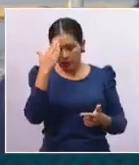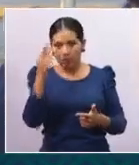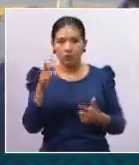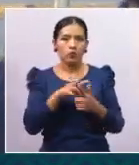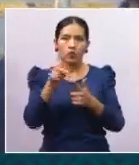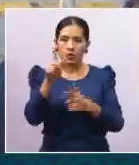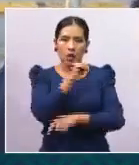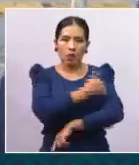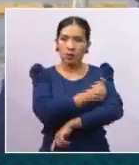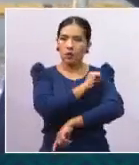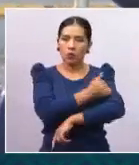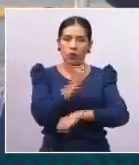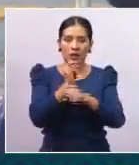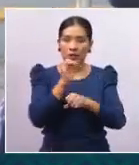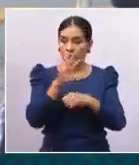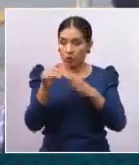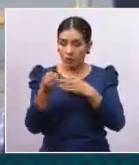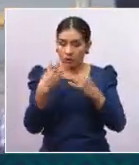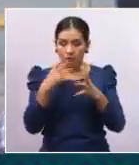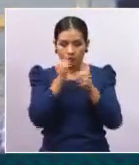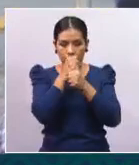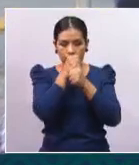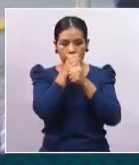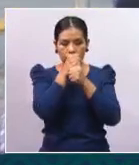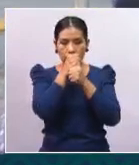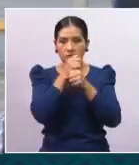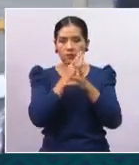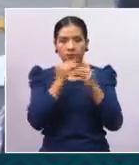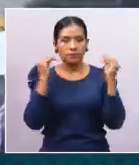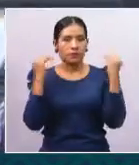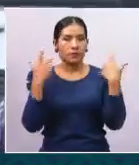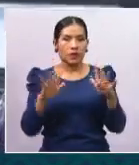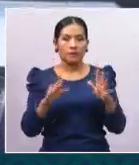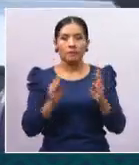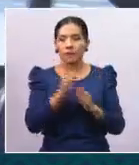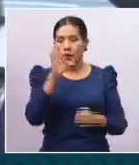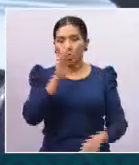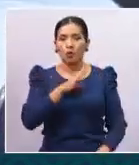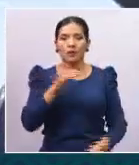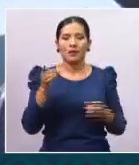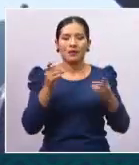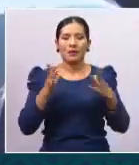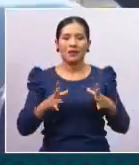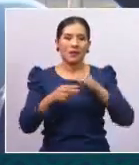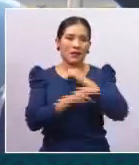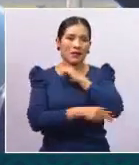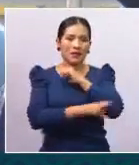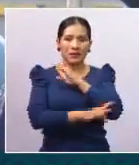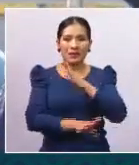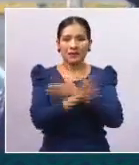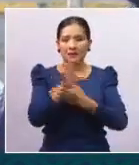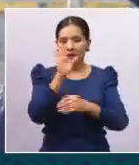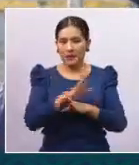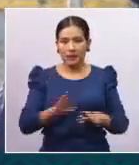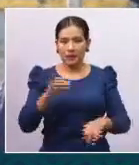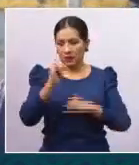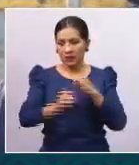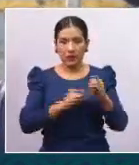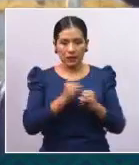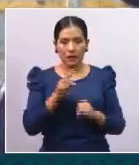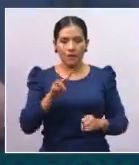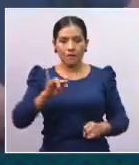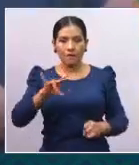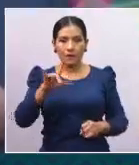Han encubierto, acallado. Todos sabemos que el padre Jorge Vila, director nacional de Defensa de los Niños Internacional,